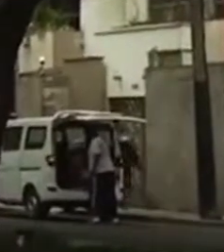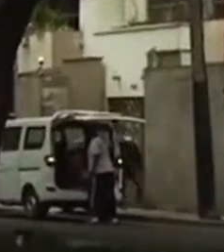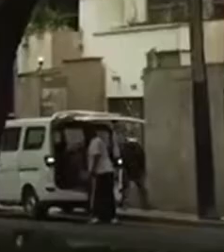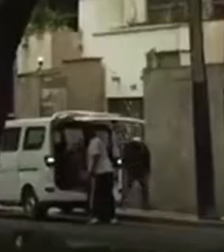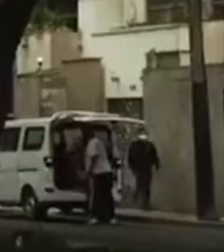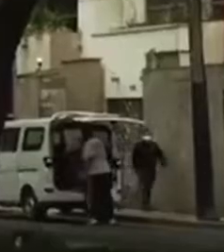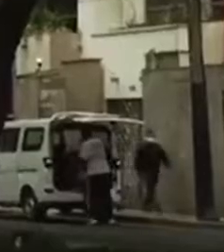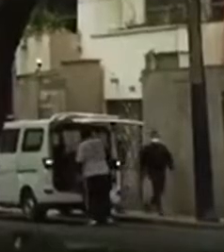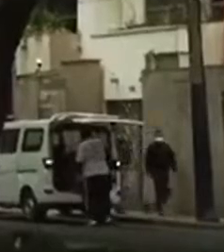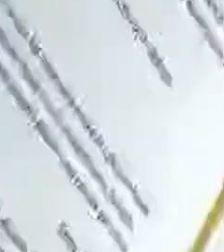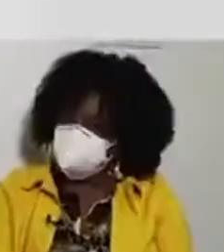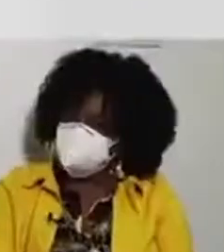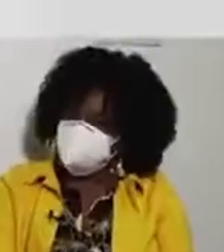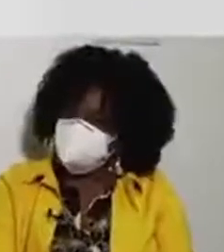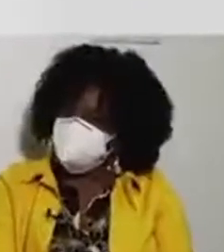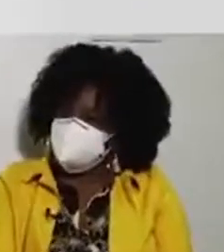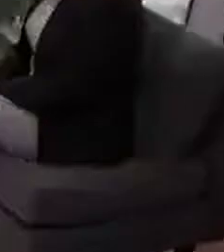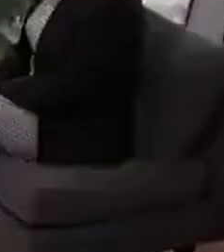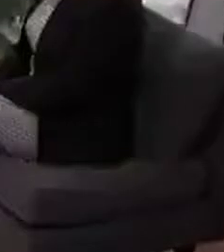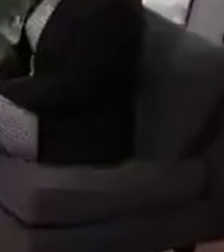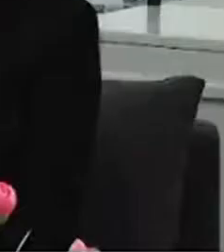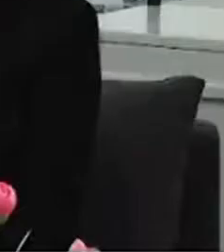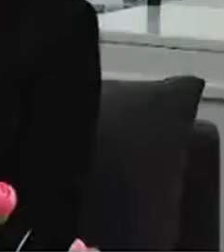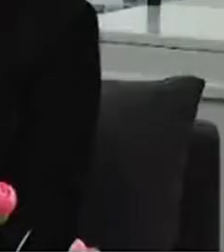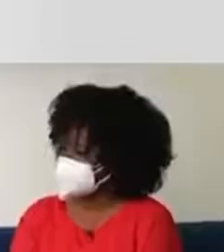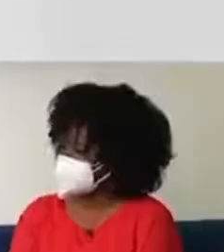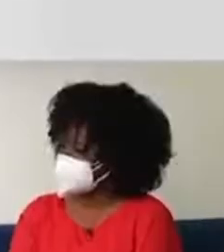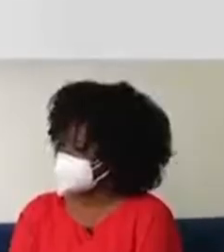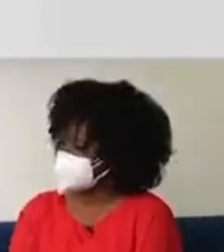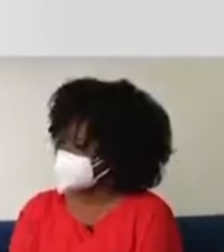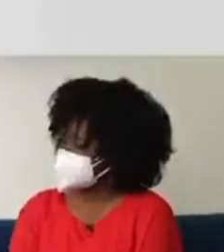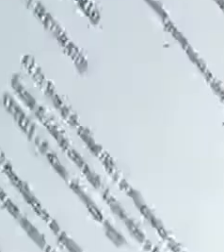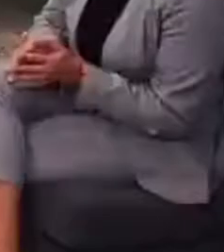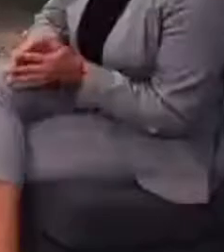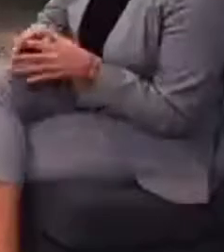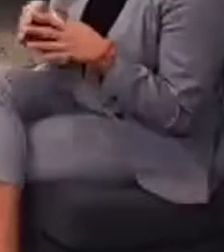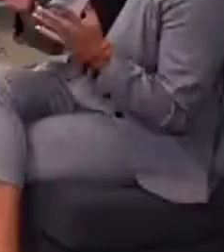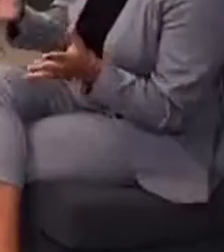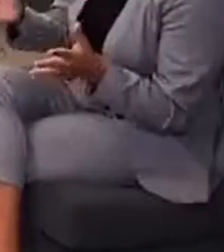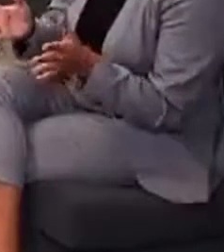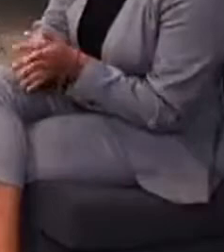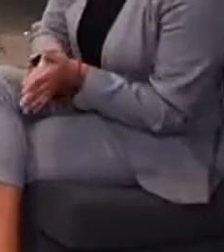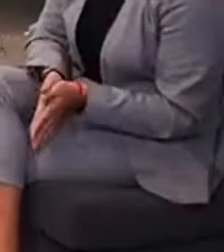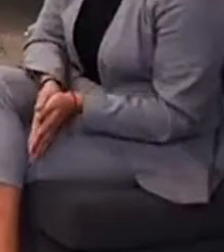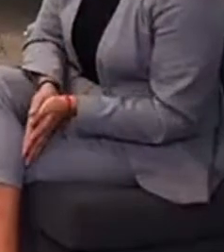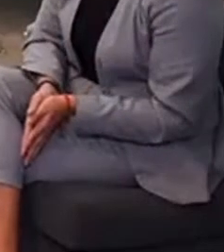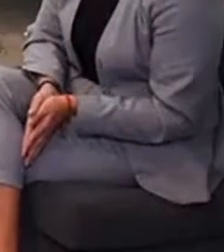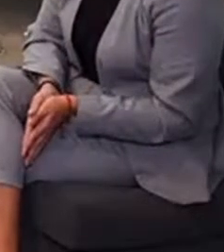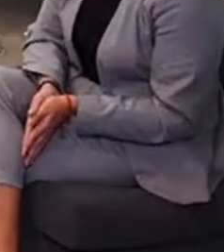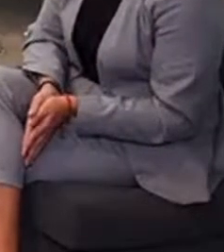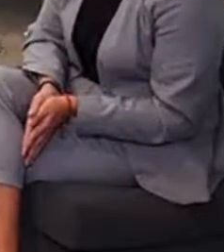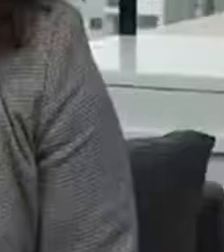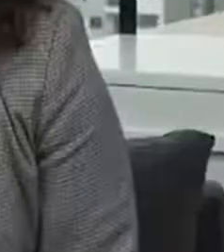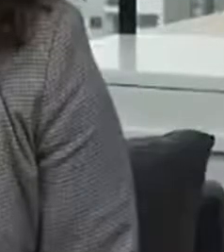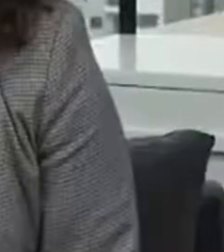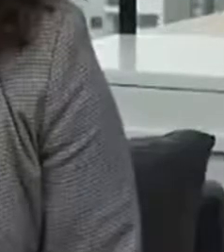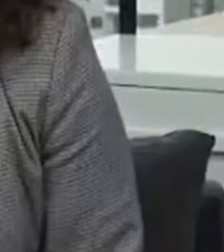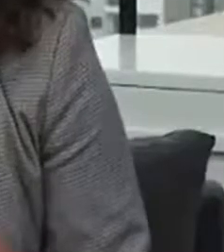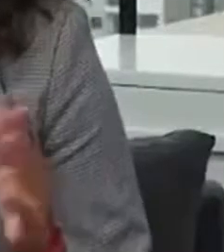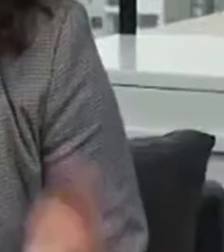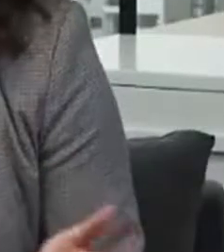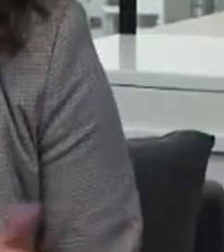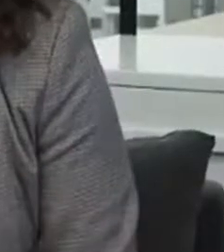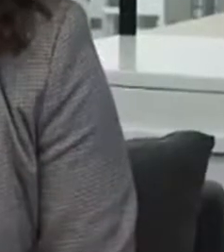han incurrido en mala praxis? Acompañadas de grandes especialistas. Lo que caracteriza en realidad el acoso laboral,